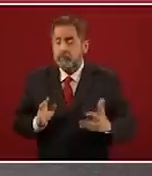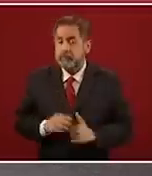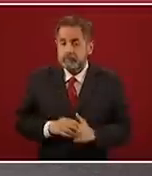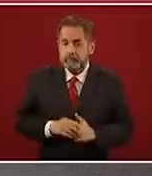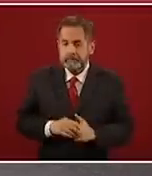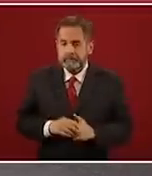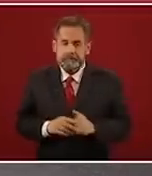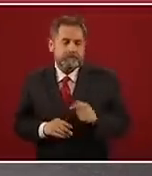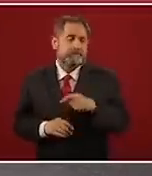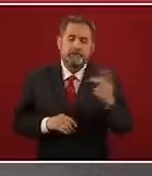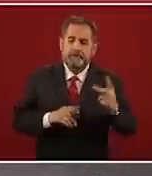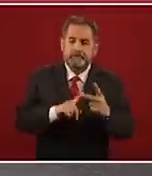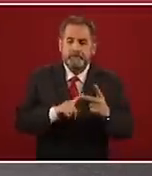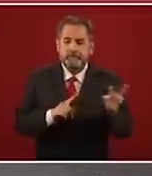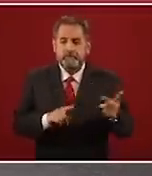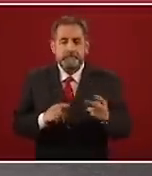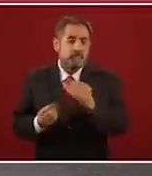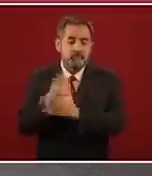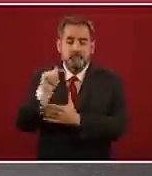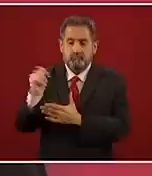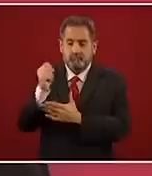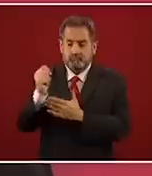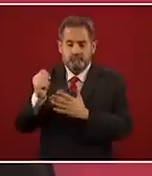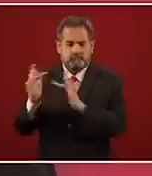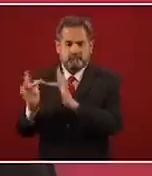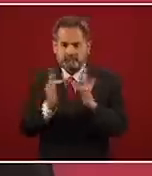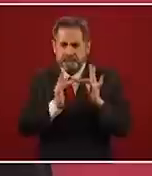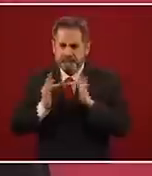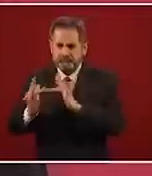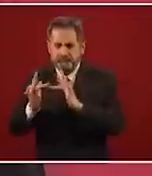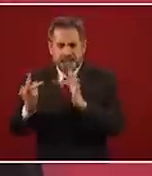lo otro, la tecnología,